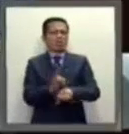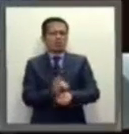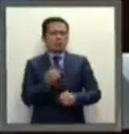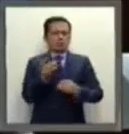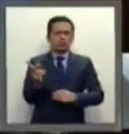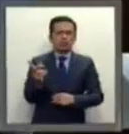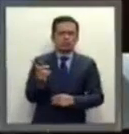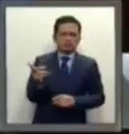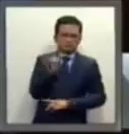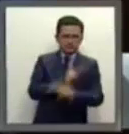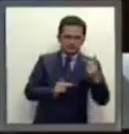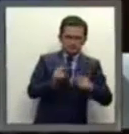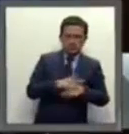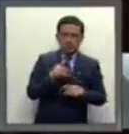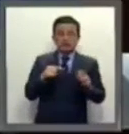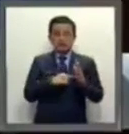4